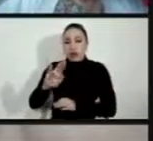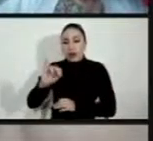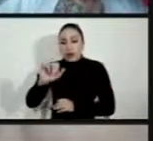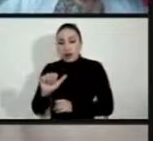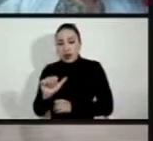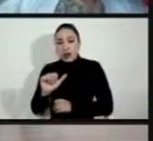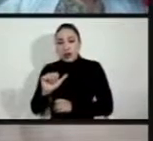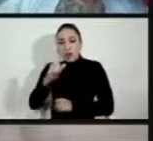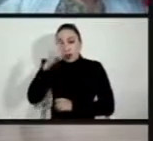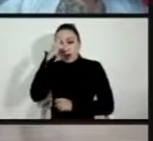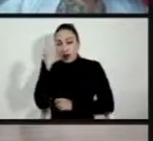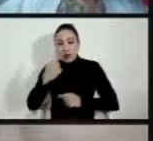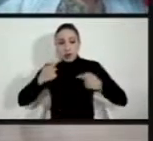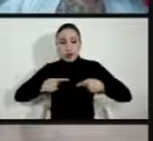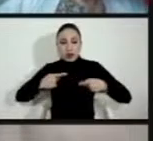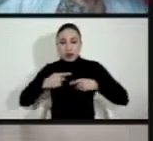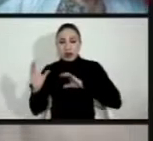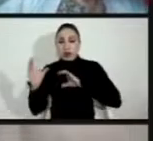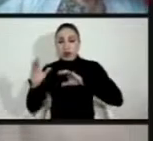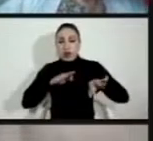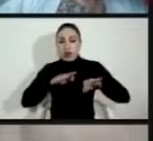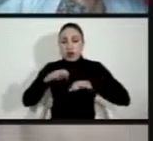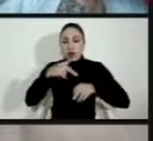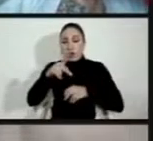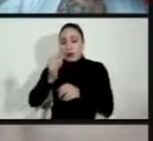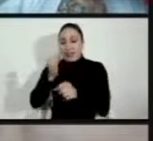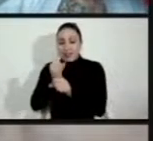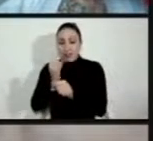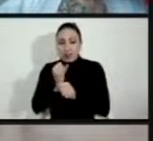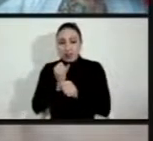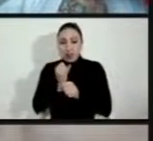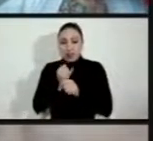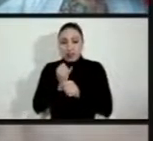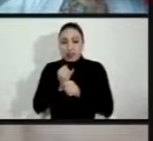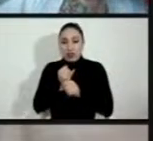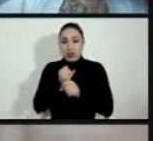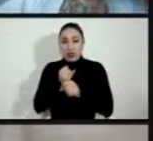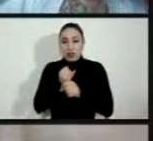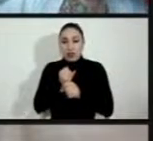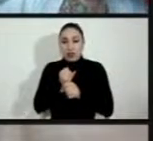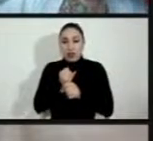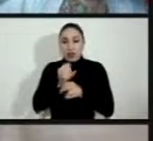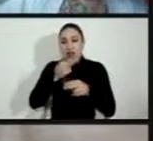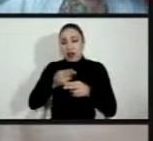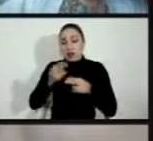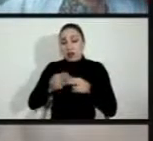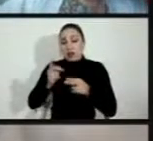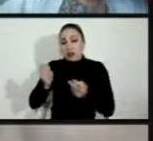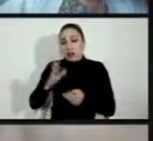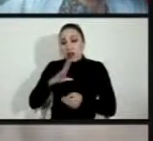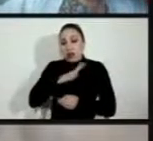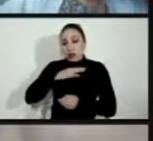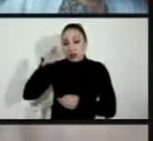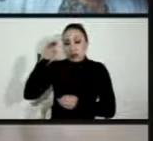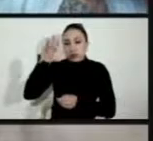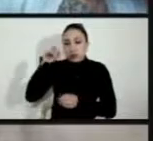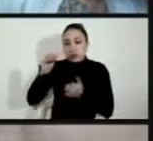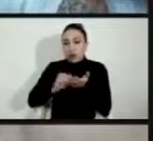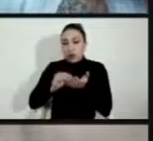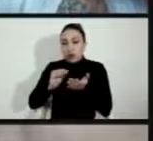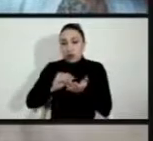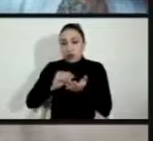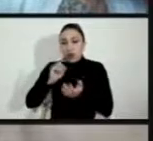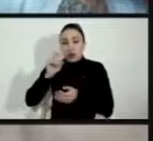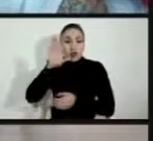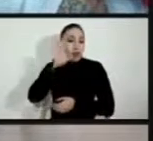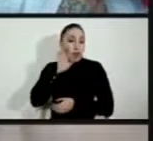se levante o no se actualice el semáforo en donde haya condiciones para poder hacer ferias